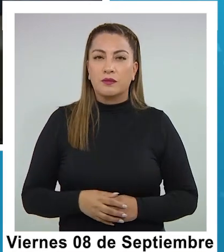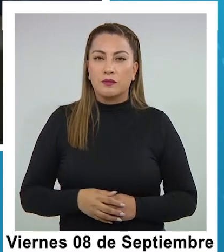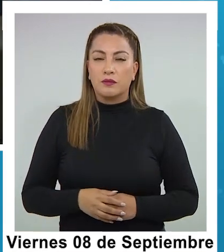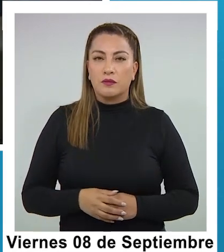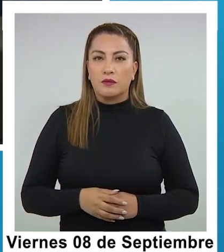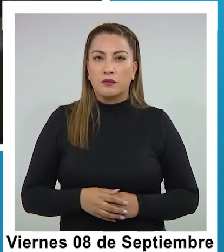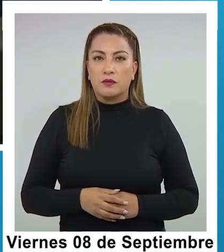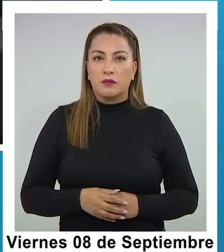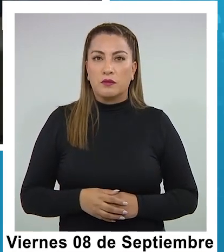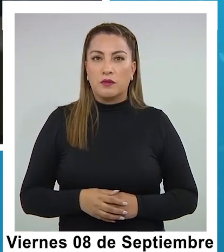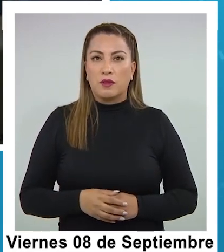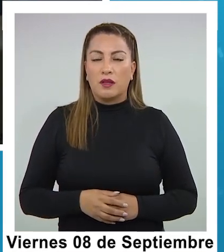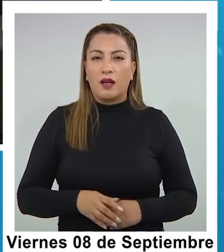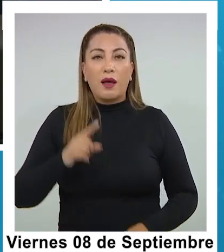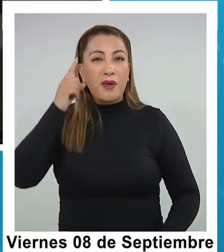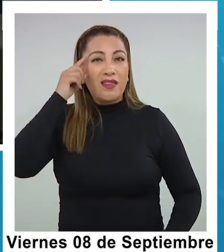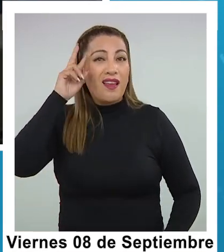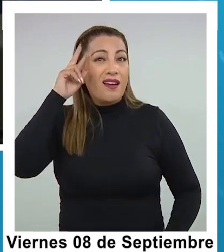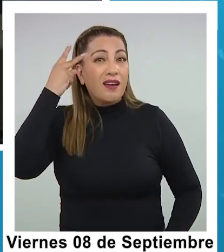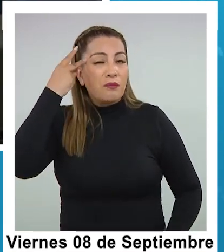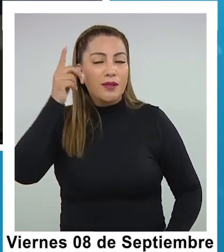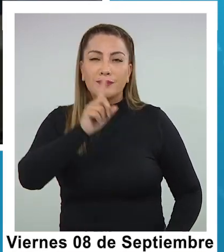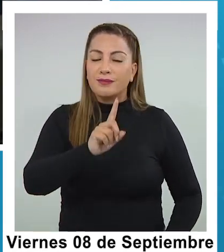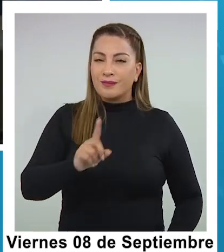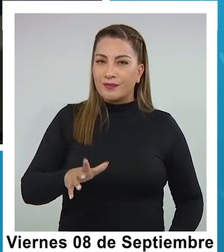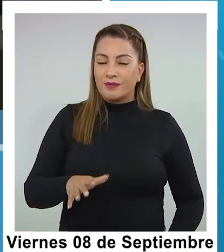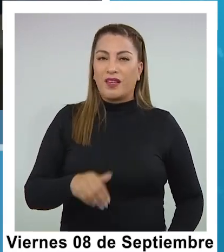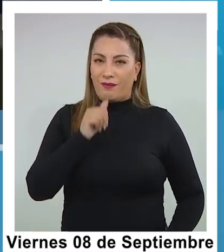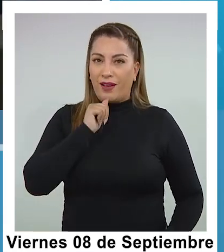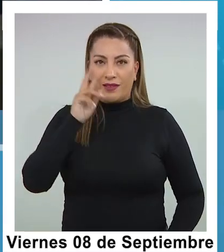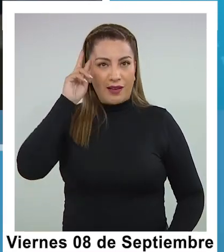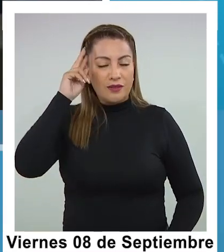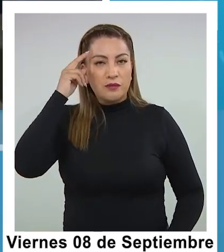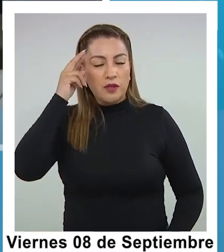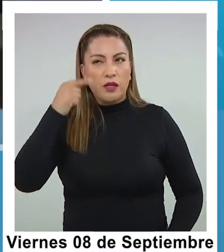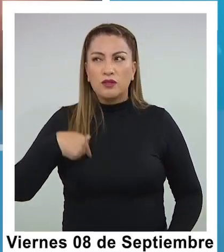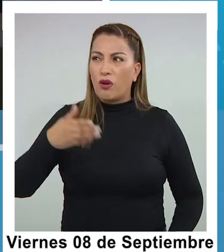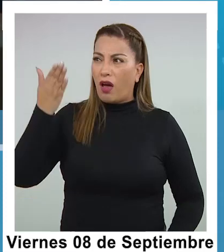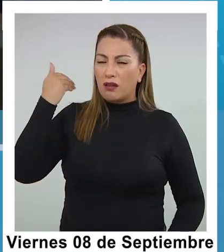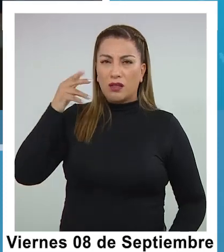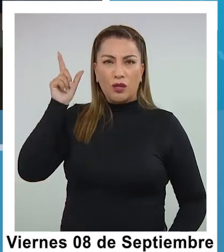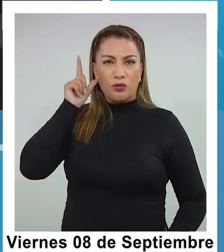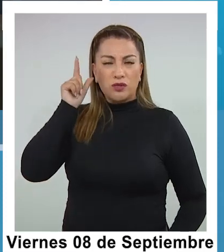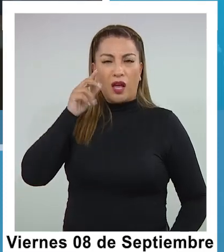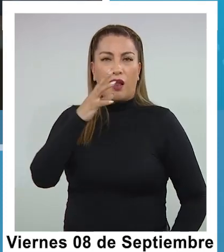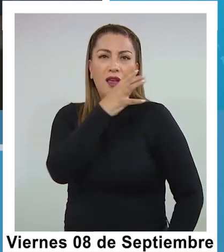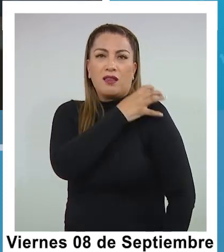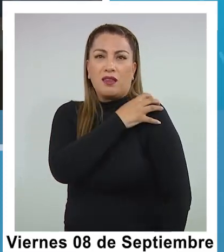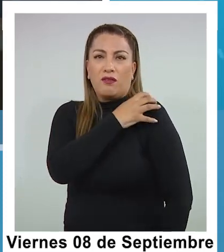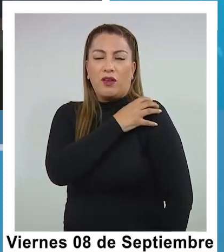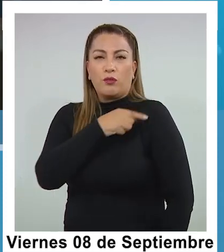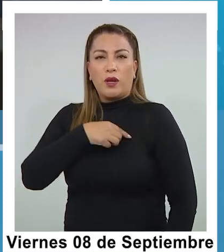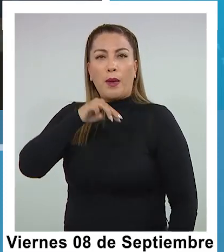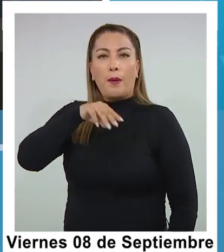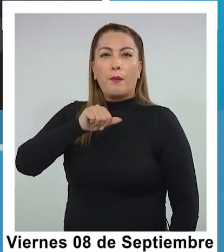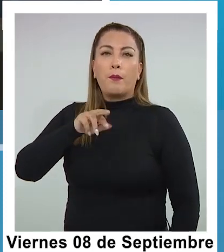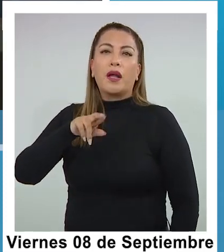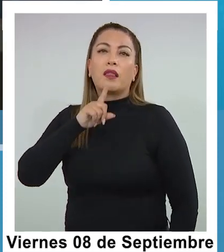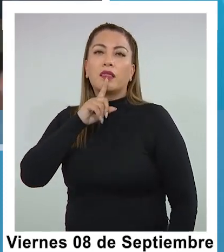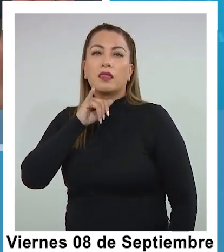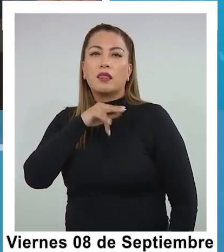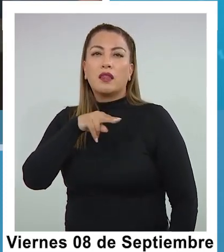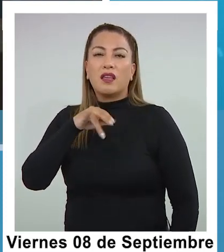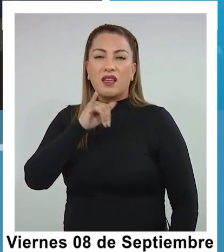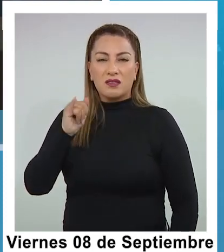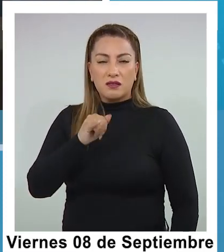Yo me temo que no ha cambiado esa mentalidad. A pesar de lo que escuché el otro día hablar al ex comandante en jefe Martínez, que